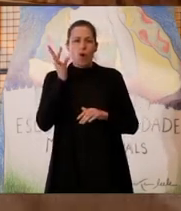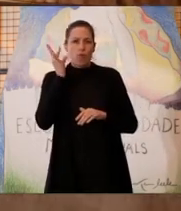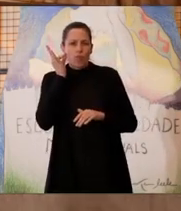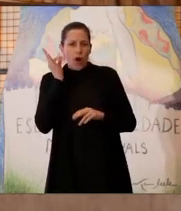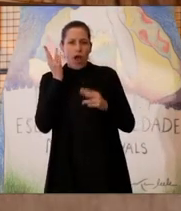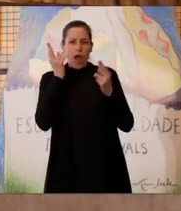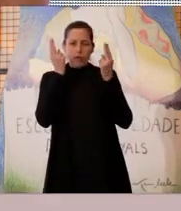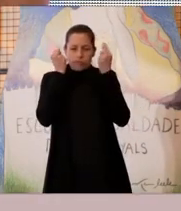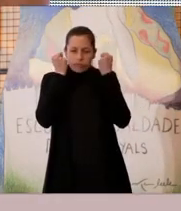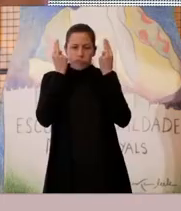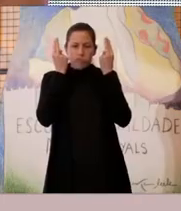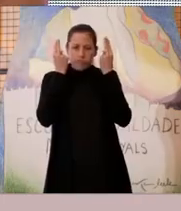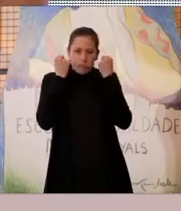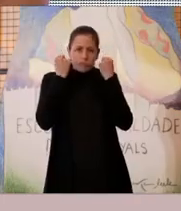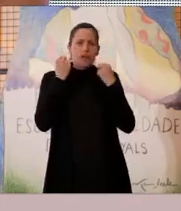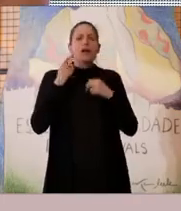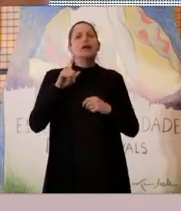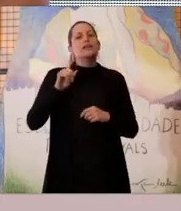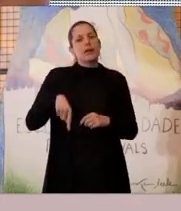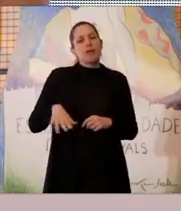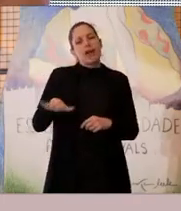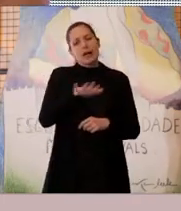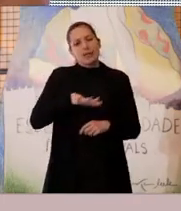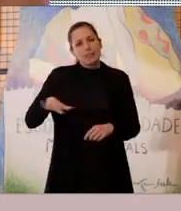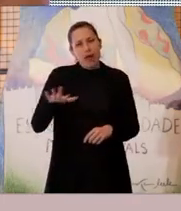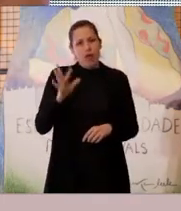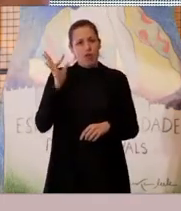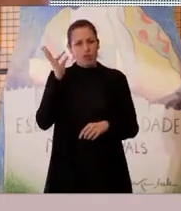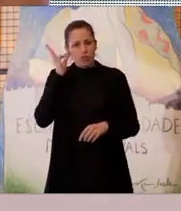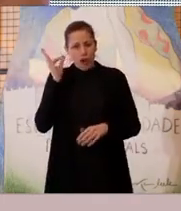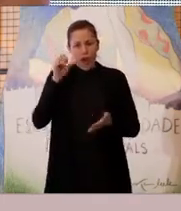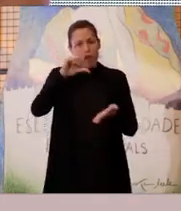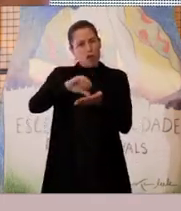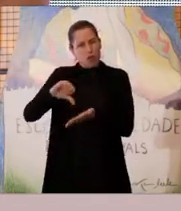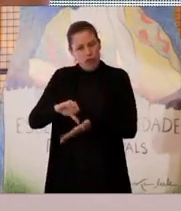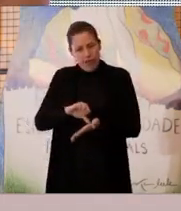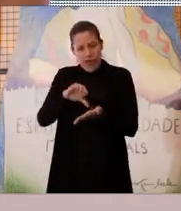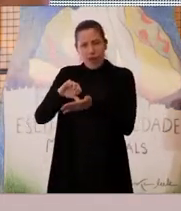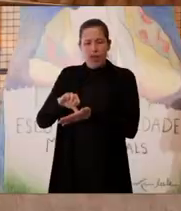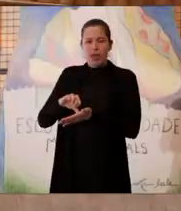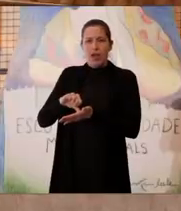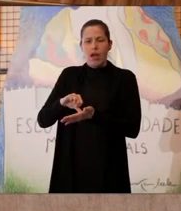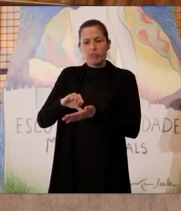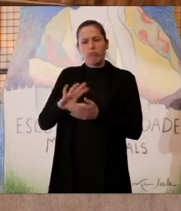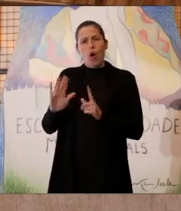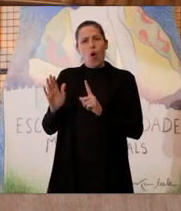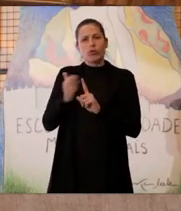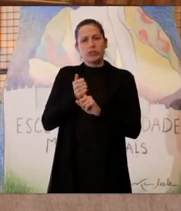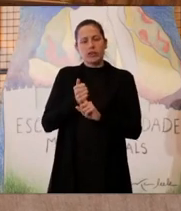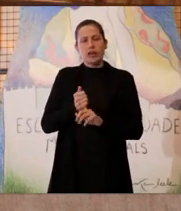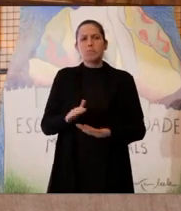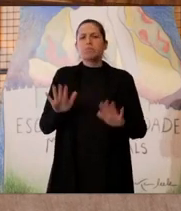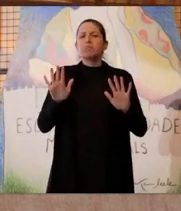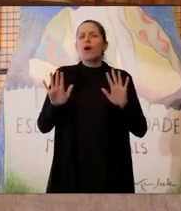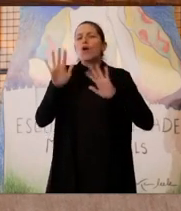de poder y de ciudadanía que estamos consiguiendo pero la ambigüedad consiste en que ganamos cada